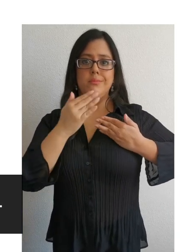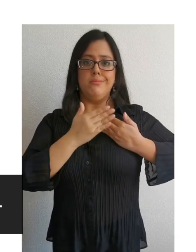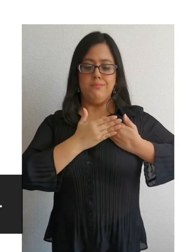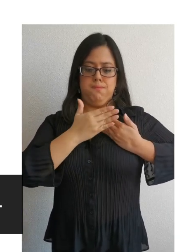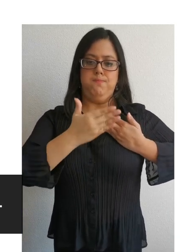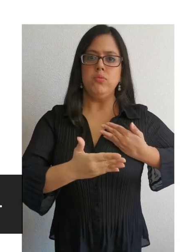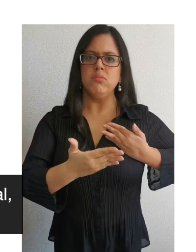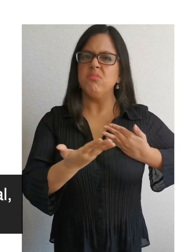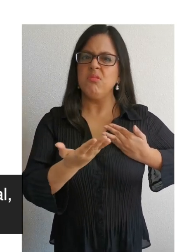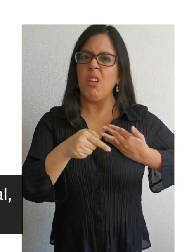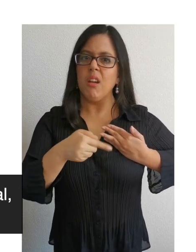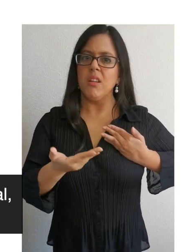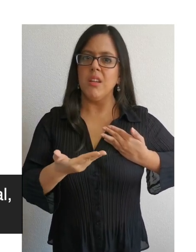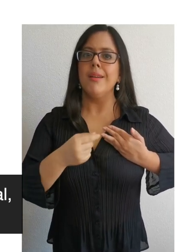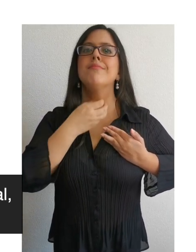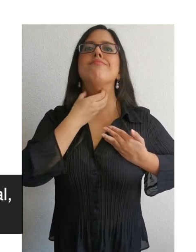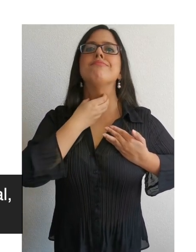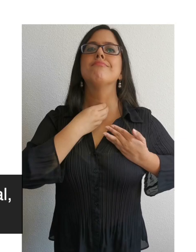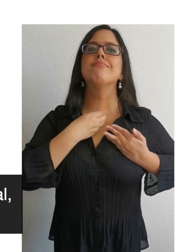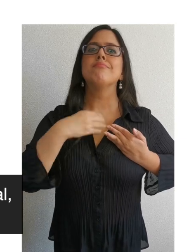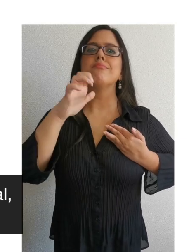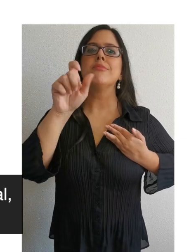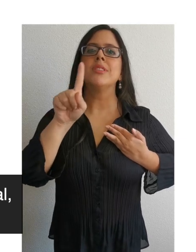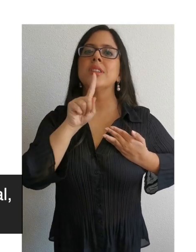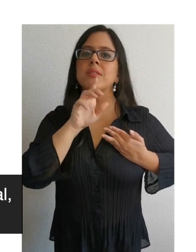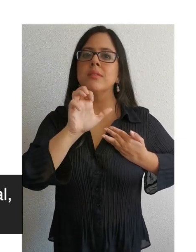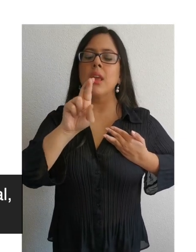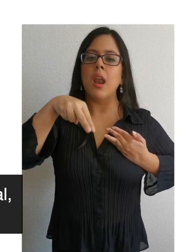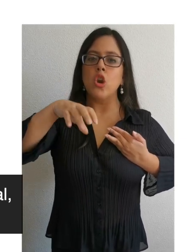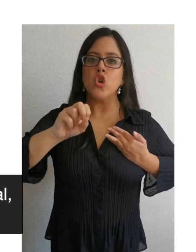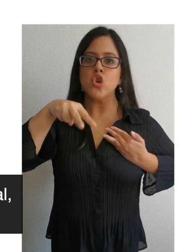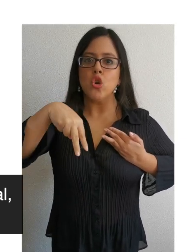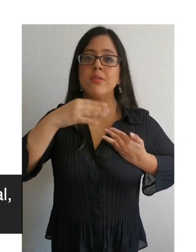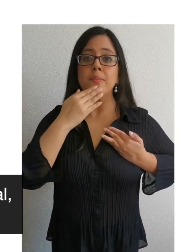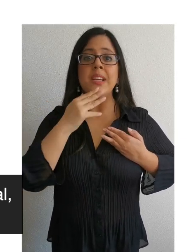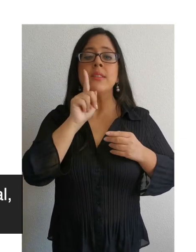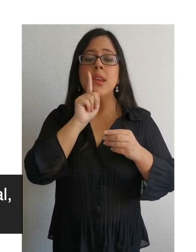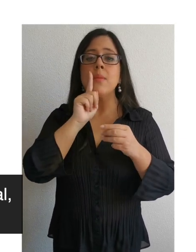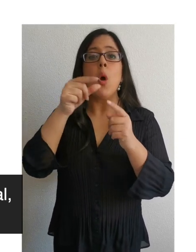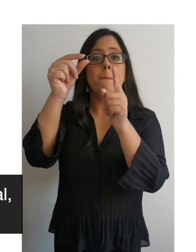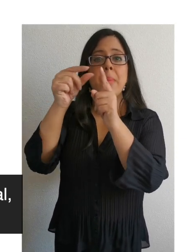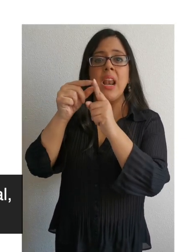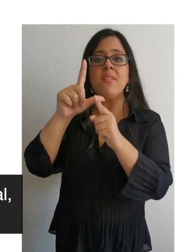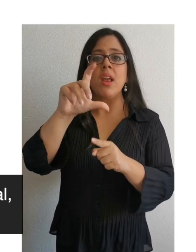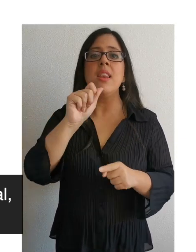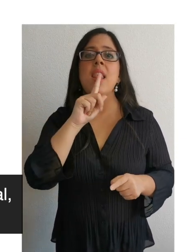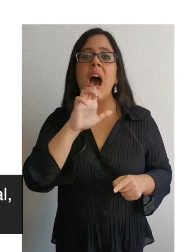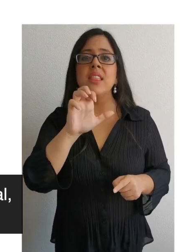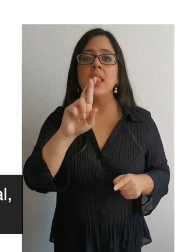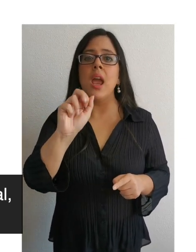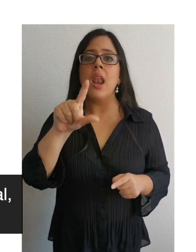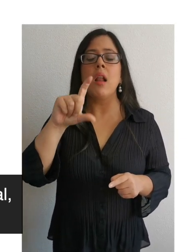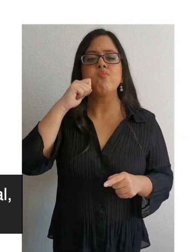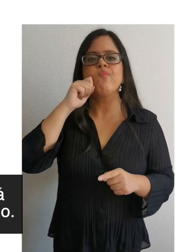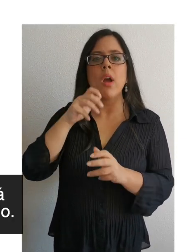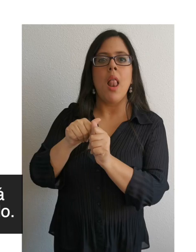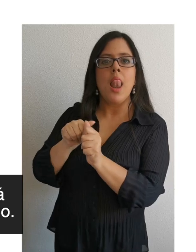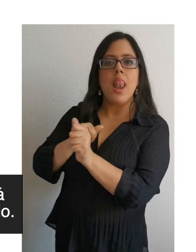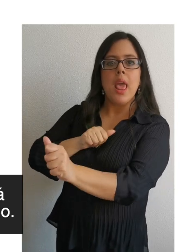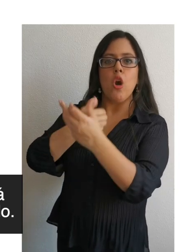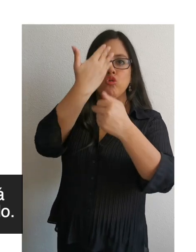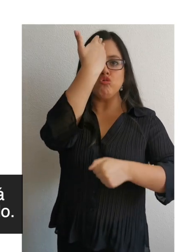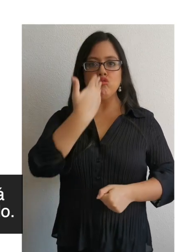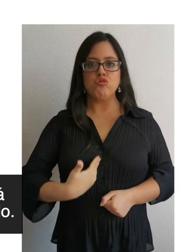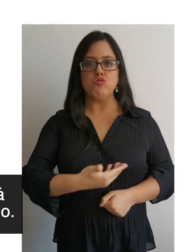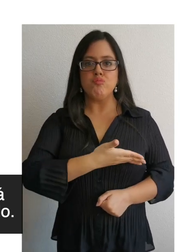esternón. Por otro lado, tenemos otros conceptos, como lateral, que es lo que se aleja o está más lejos de la línea